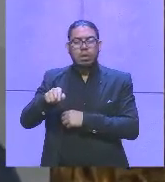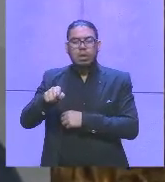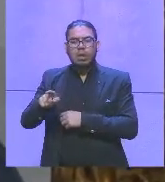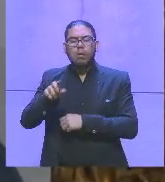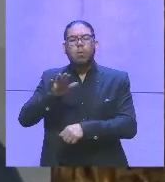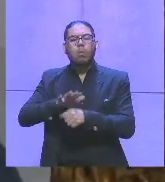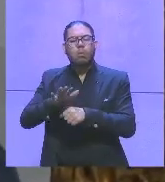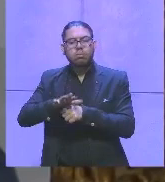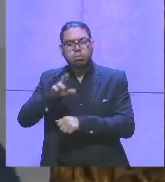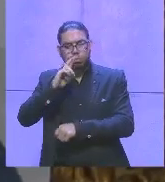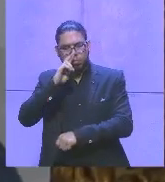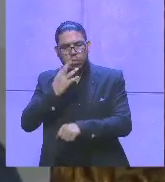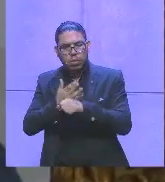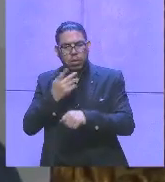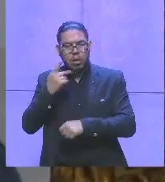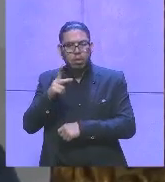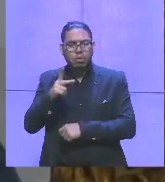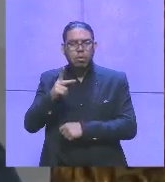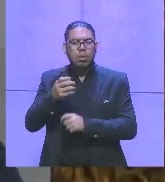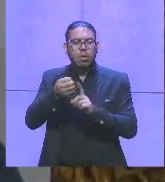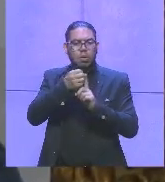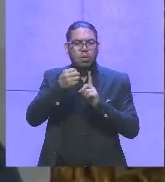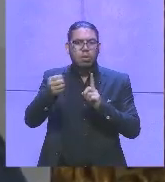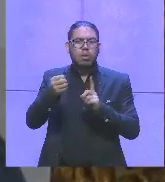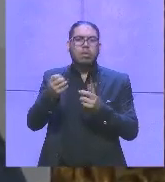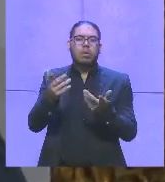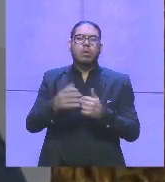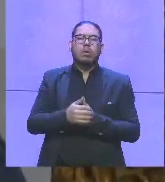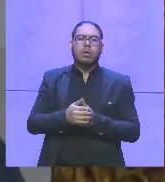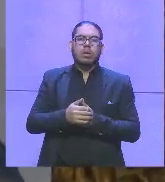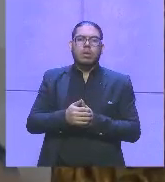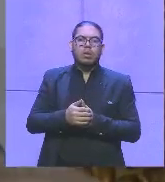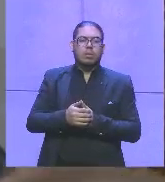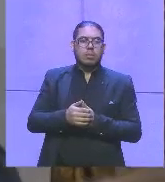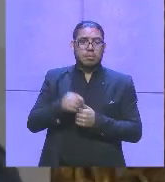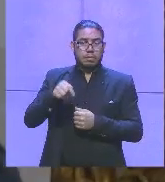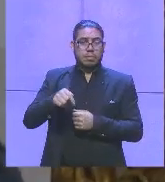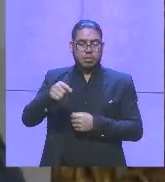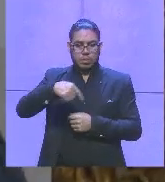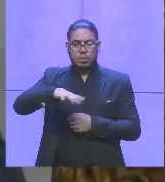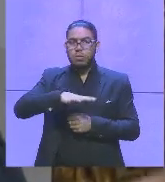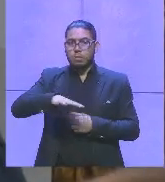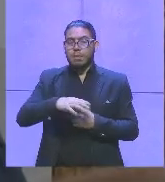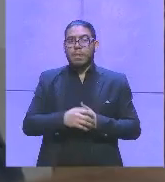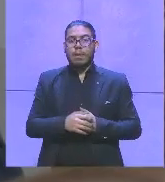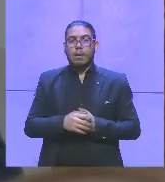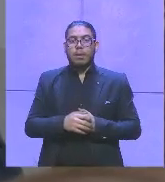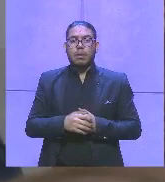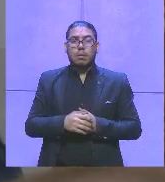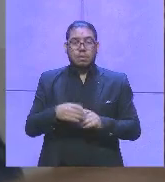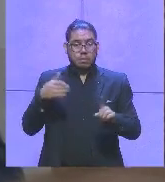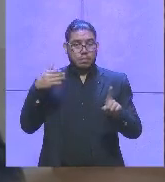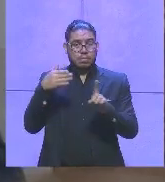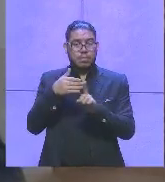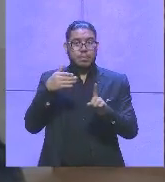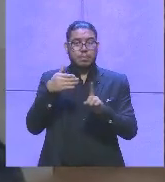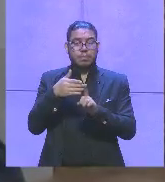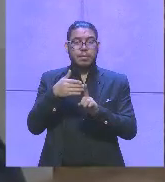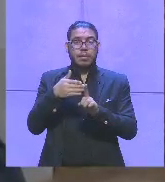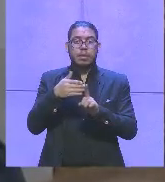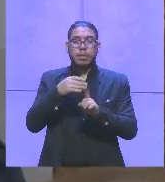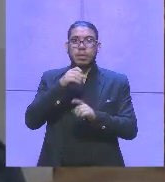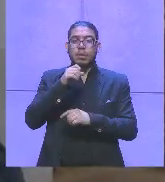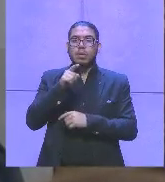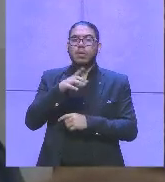una organización electoral judicial en nuestra democracia. Y en ese sentido, pues se refrendan